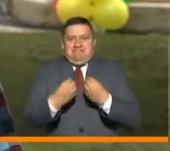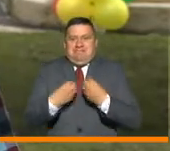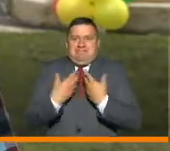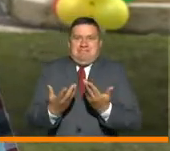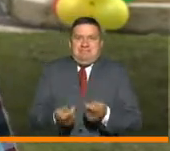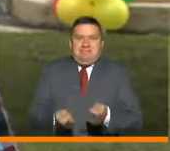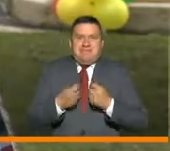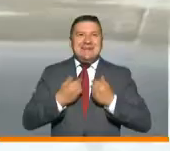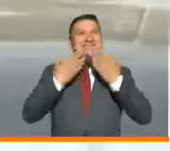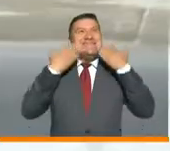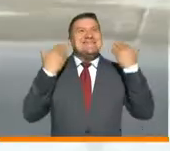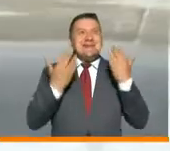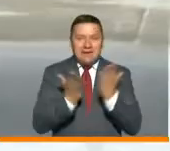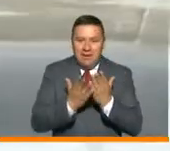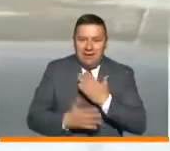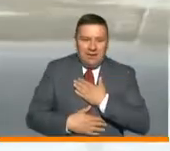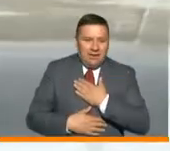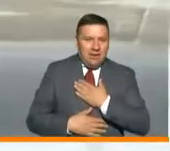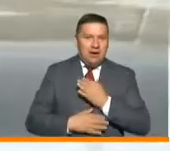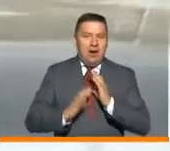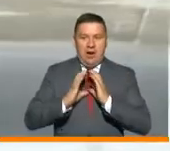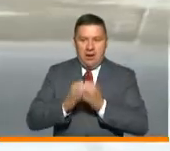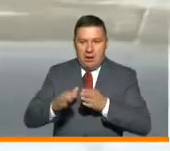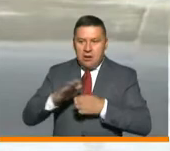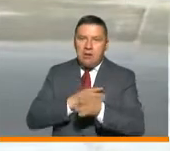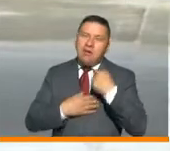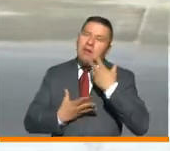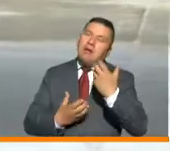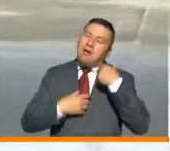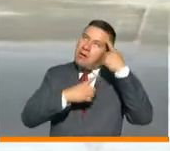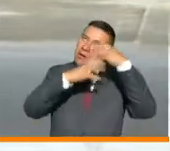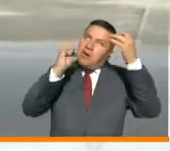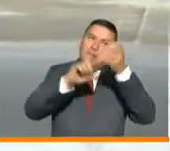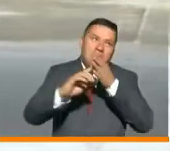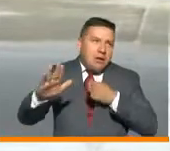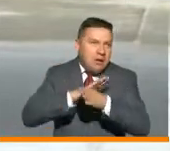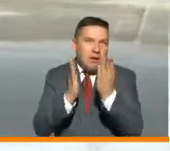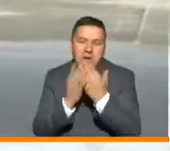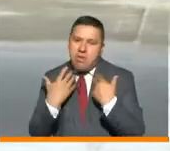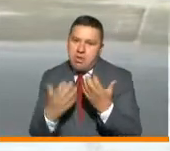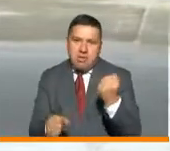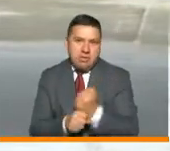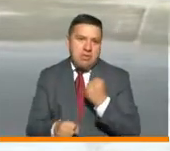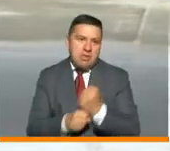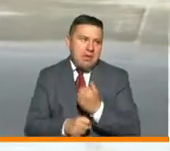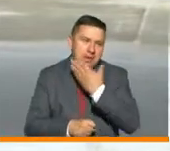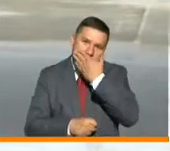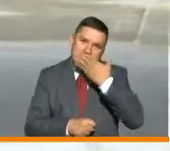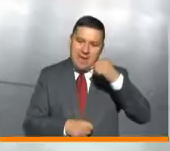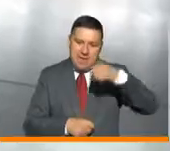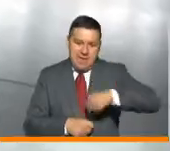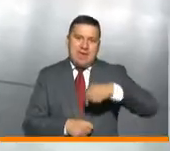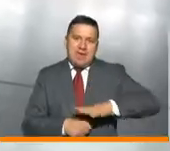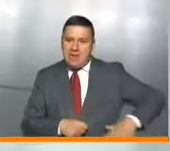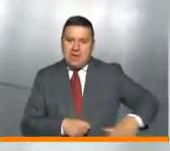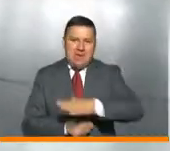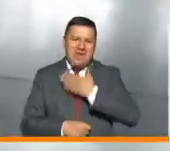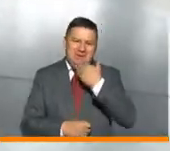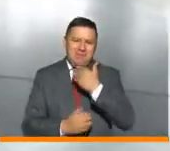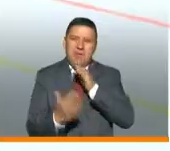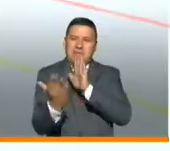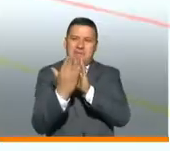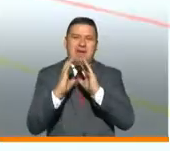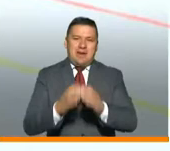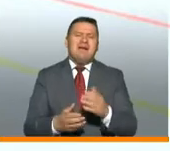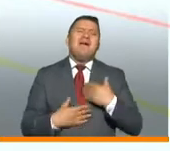nos entregan sonrisas. Volver a las aulas para mí es un sueño, creo que el trabajo se desarrolla mejor desde aquí, desde la presencialidad.